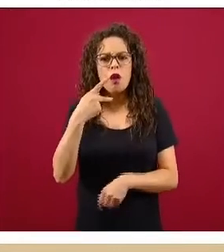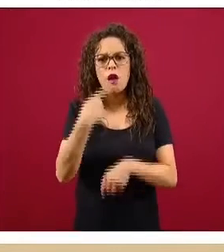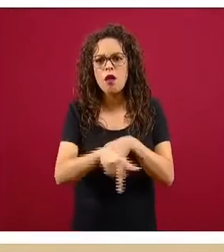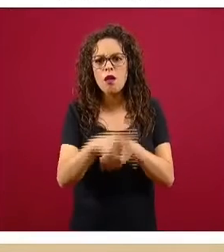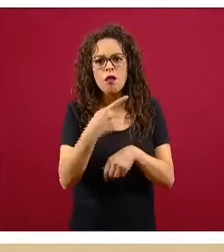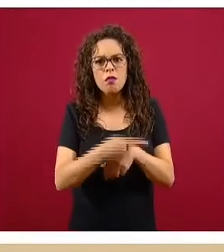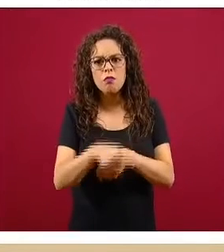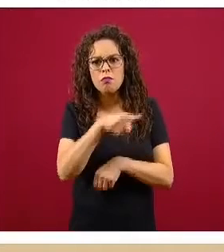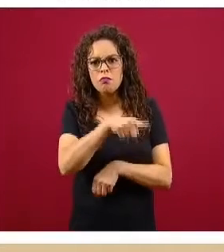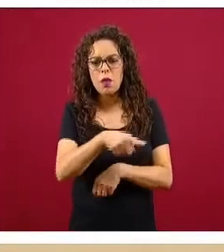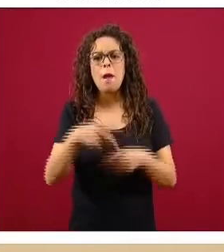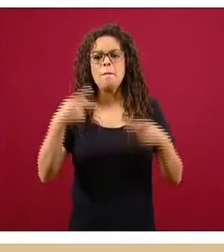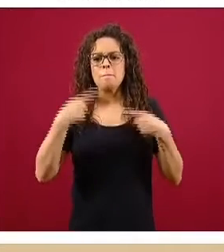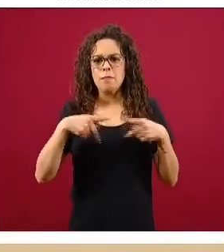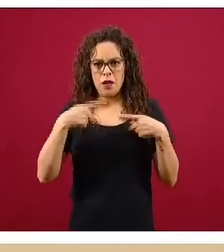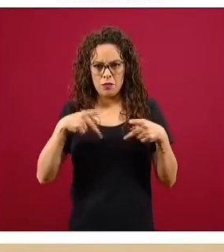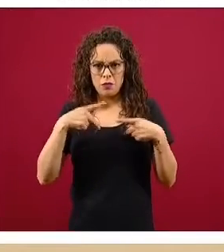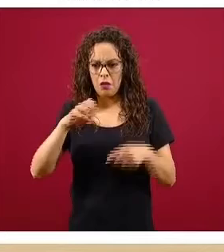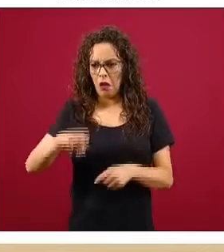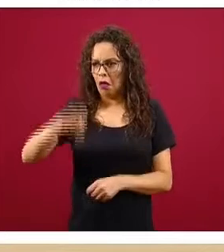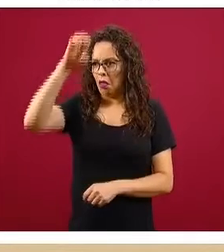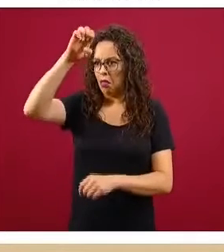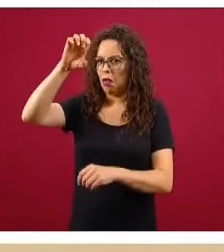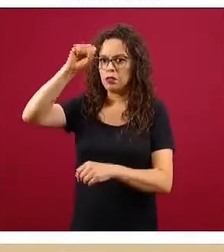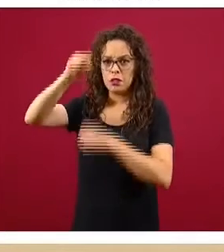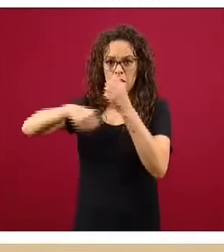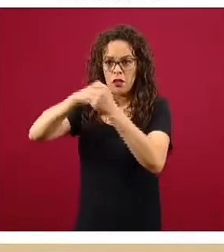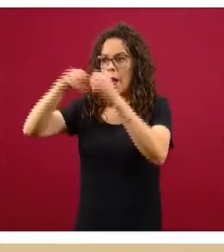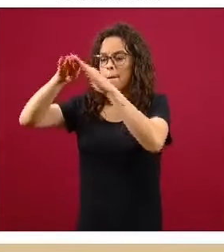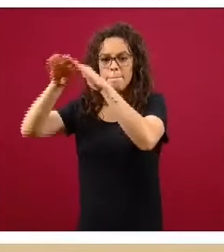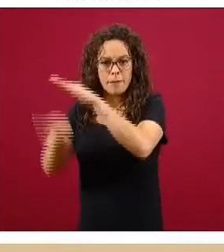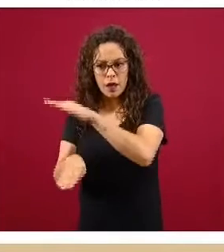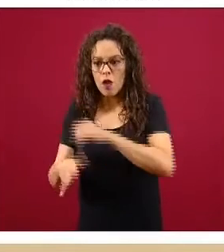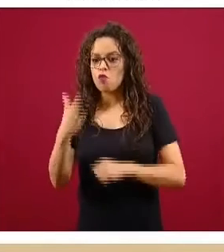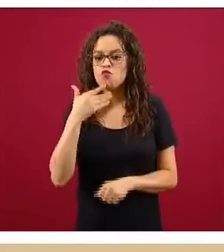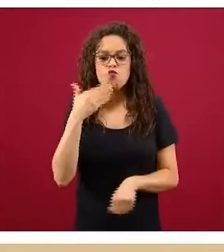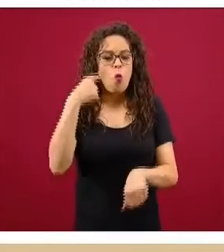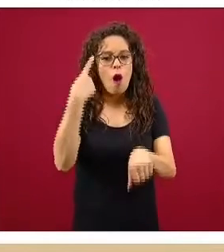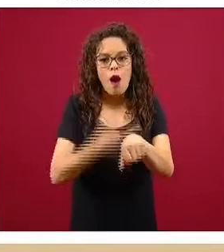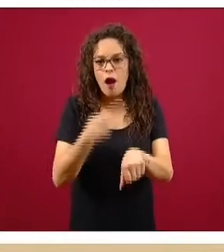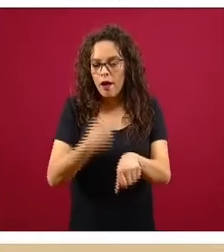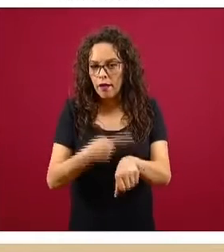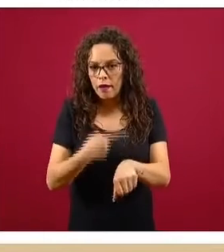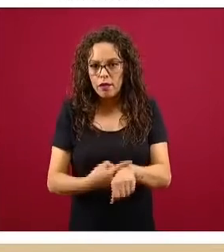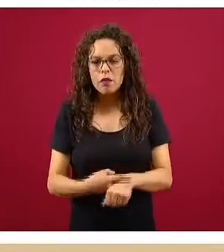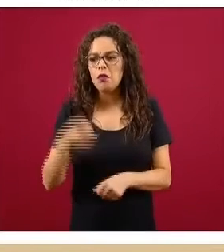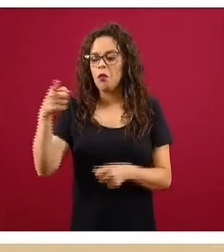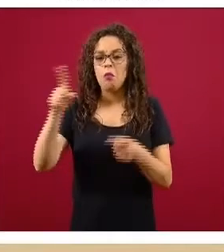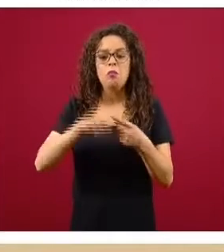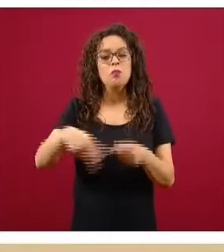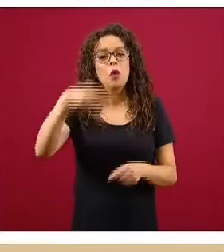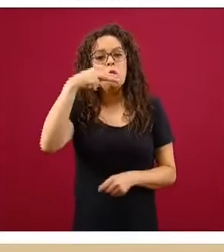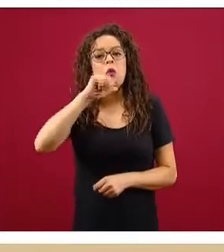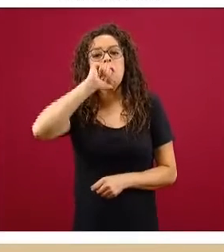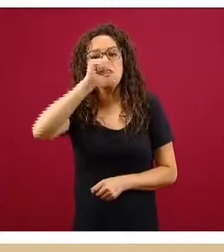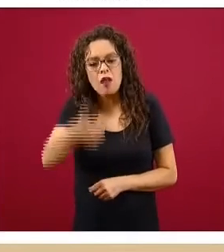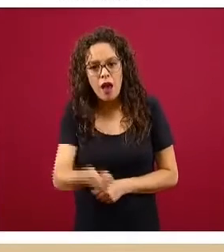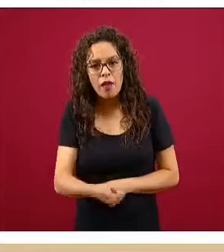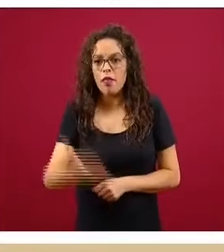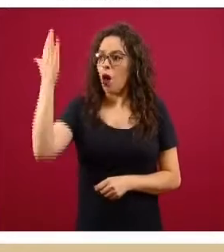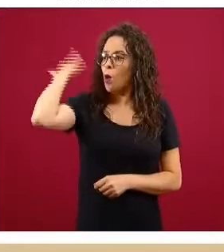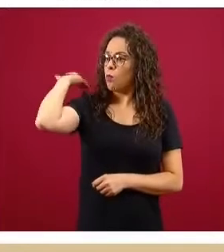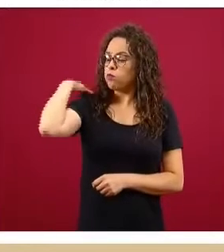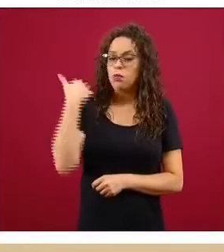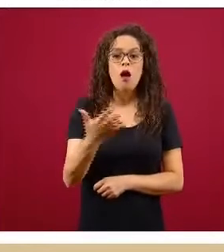eran individuos menores de 60 años que no tenían ninguna enfermedad, ni fumaban, ni tenían enfermedad pulmonar